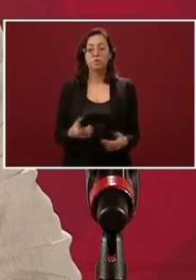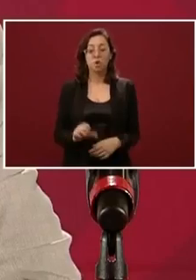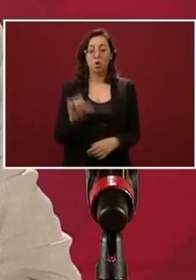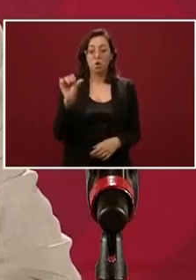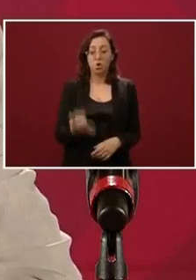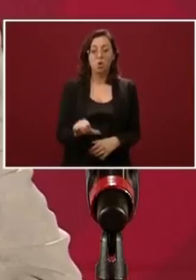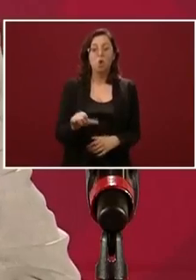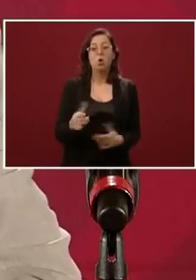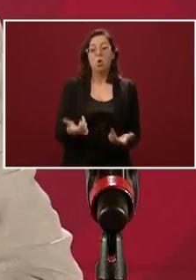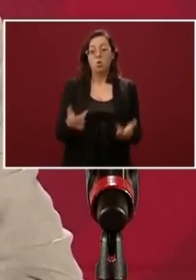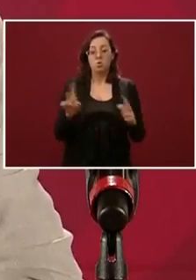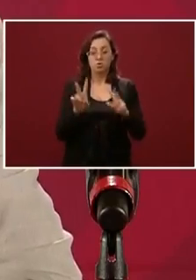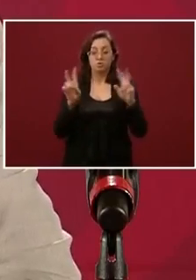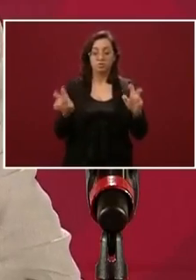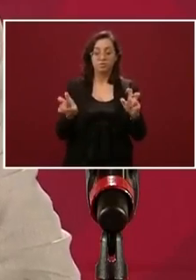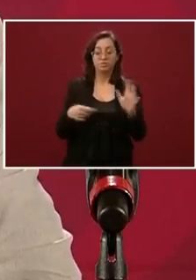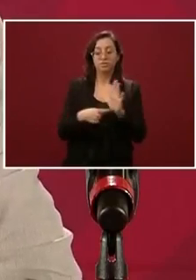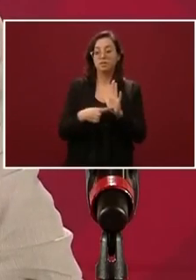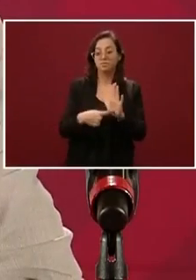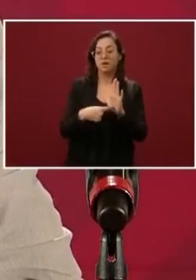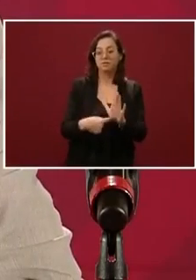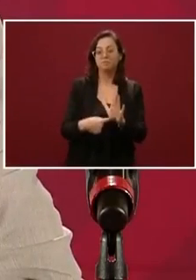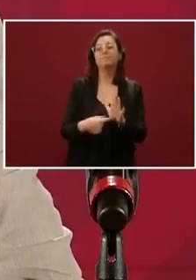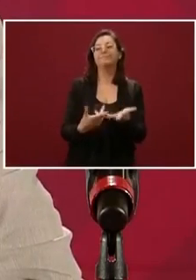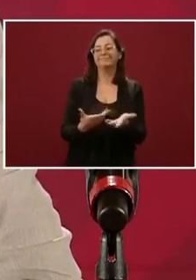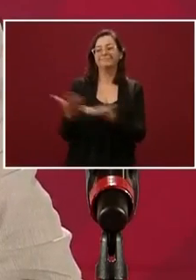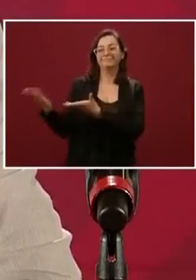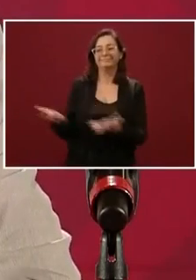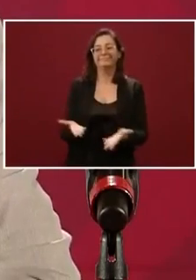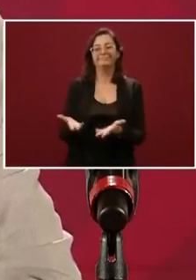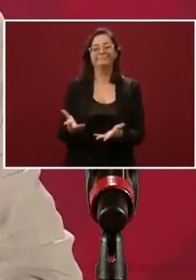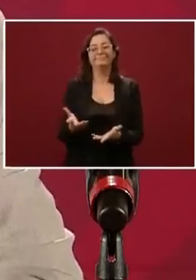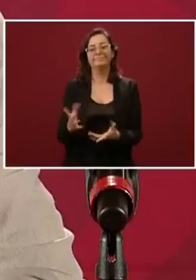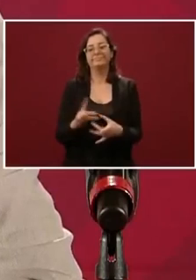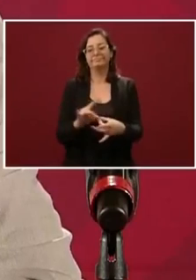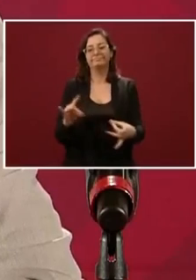Para la conferencia de esta noche estará enmarcada en poderles